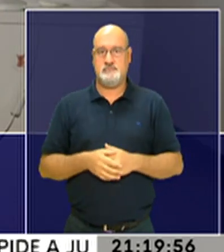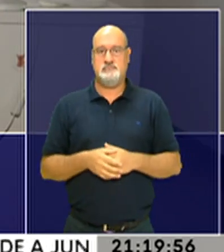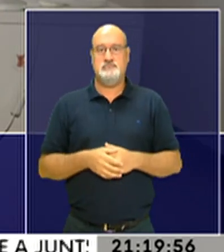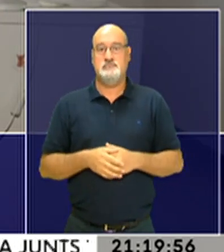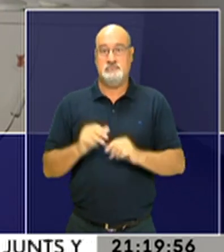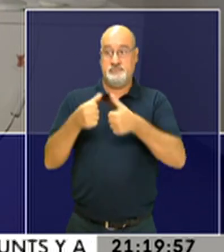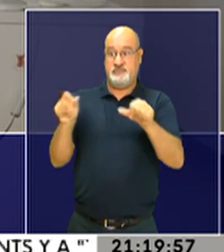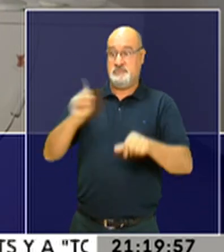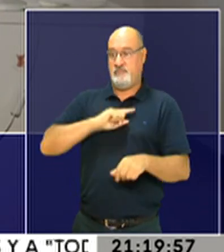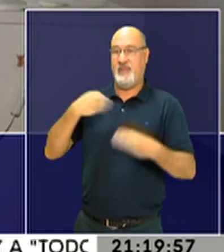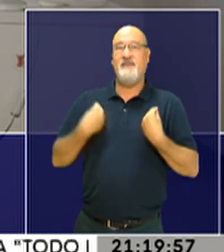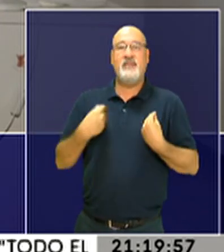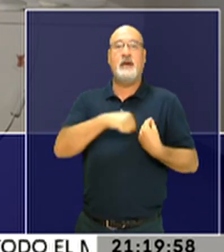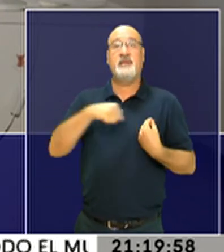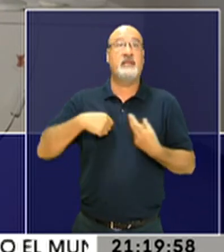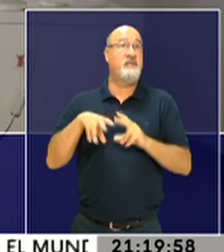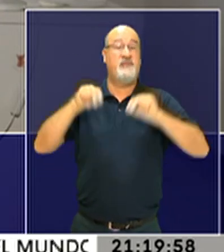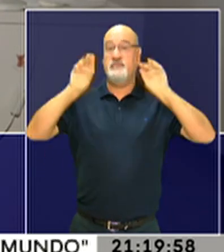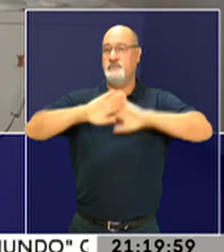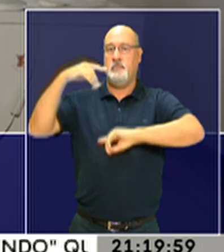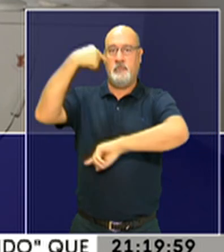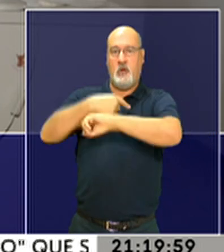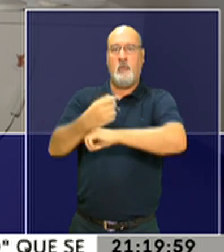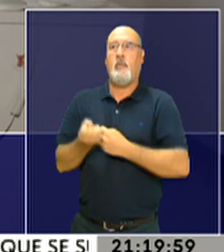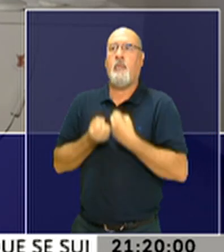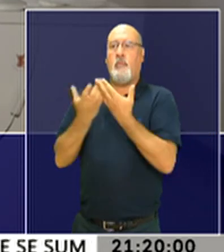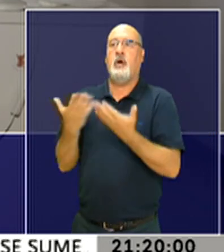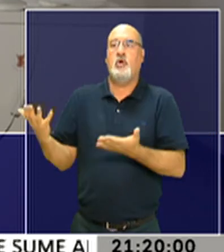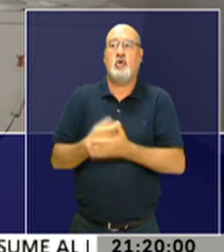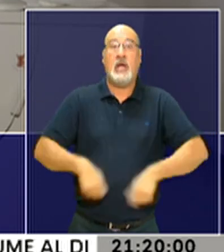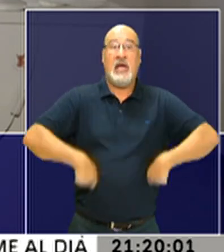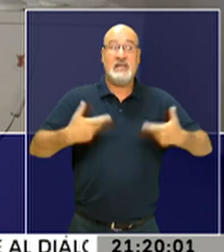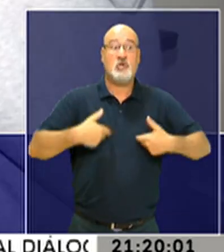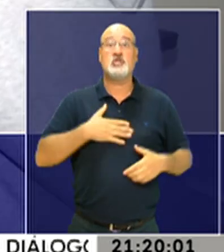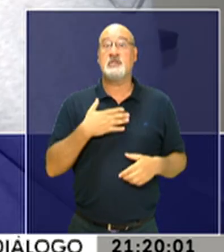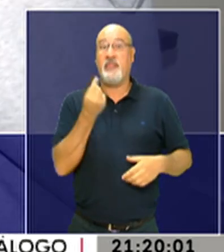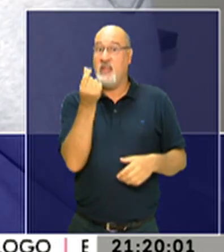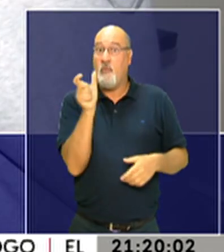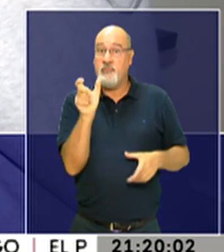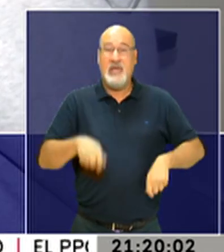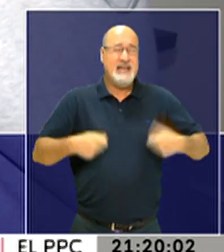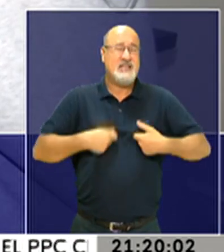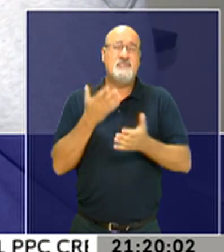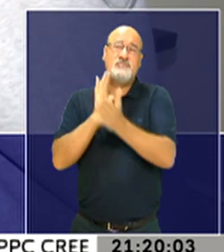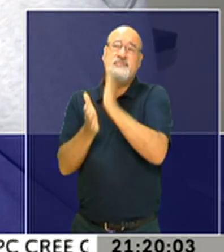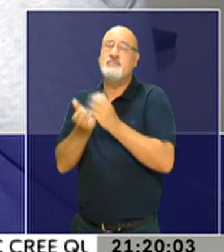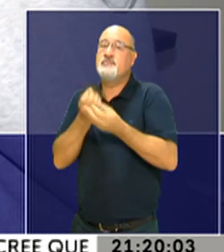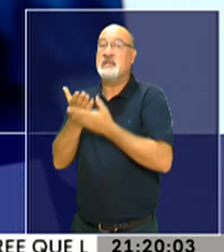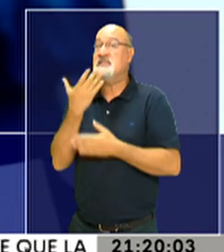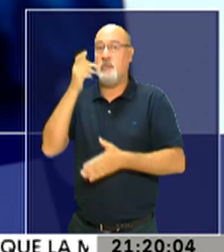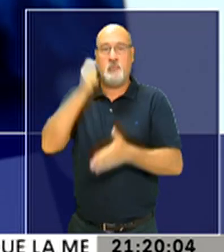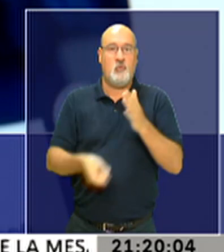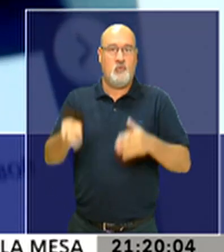ending mi vida privada ha terminado me obligan a declarar en que gastó cada rublo explica no hacerlo la expone a duras multas e